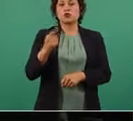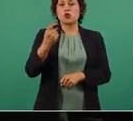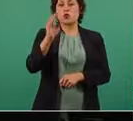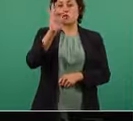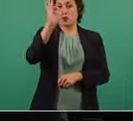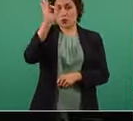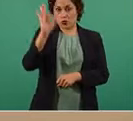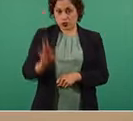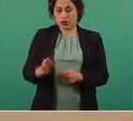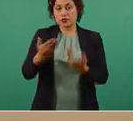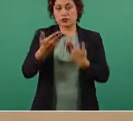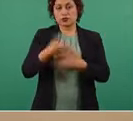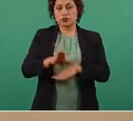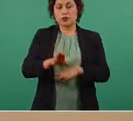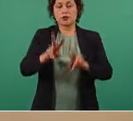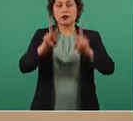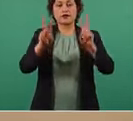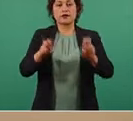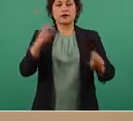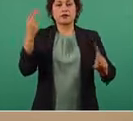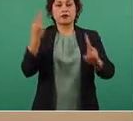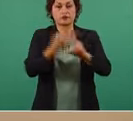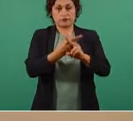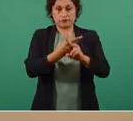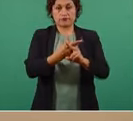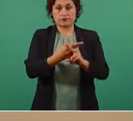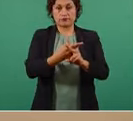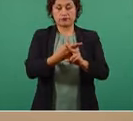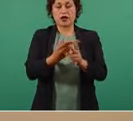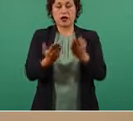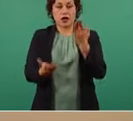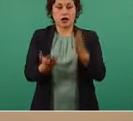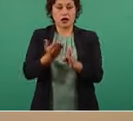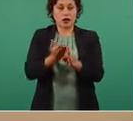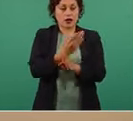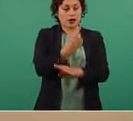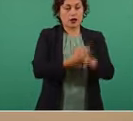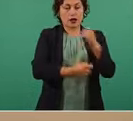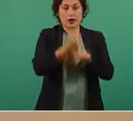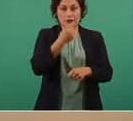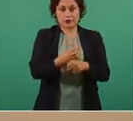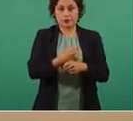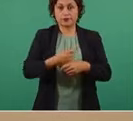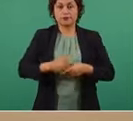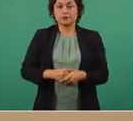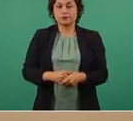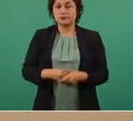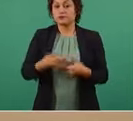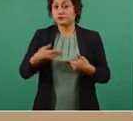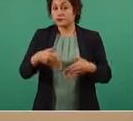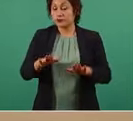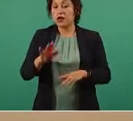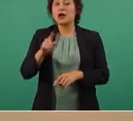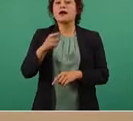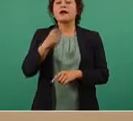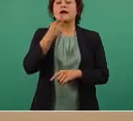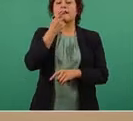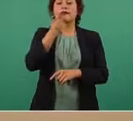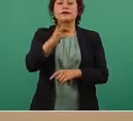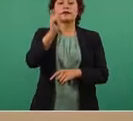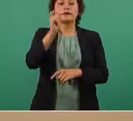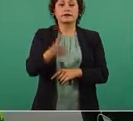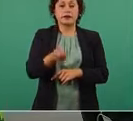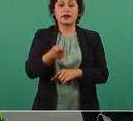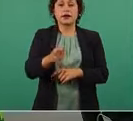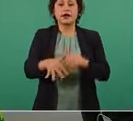6.1% en homicidios dolosos respecto al mismo periodo del año pasado. Hay que decir que en los 15